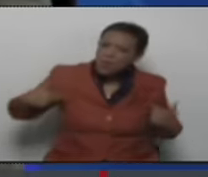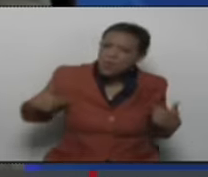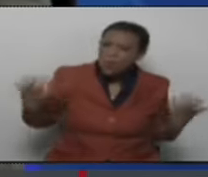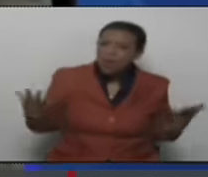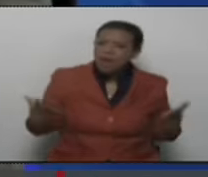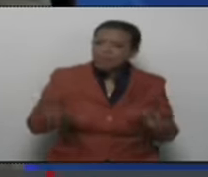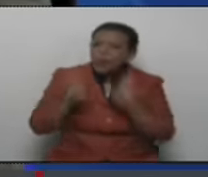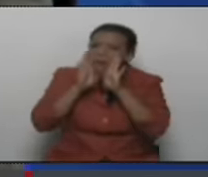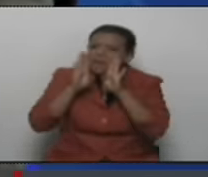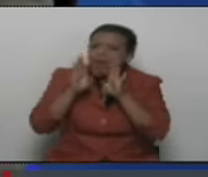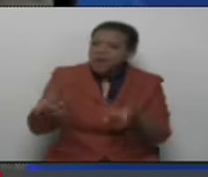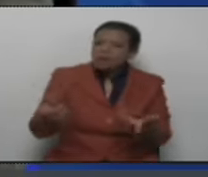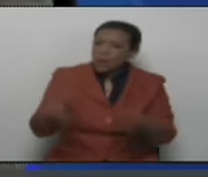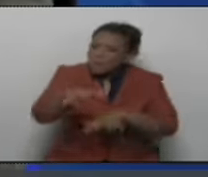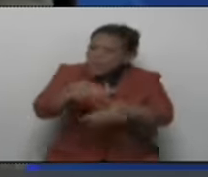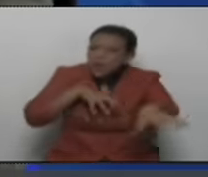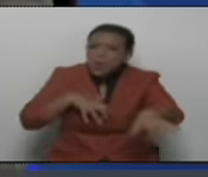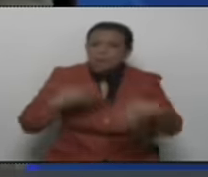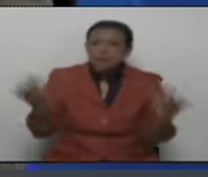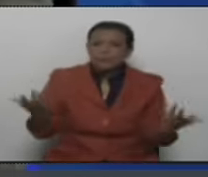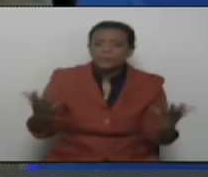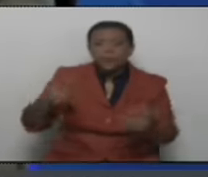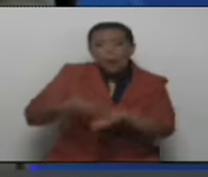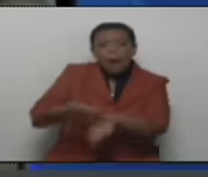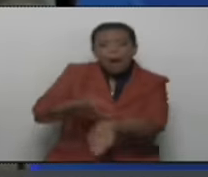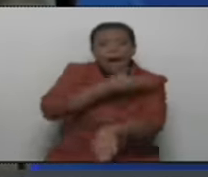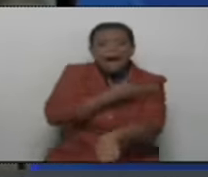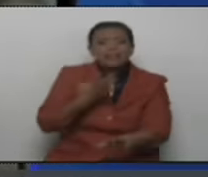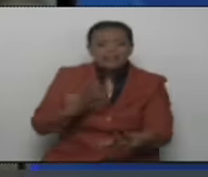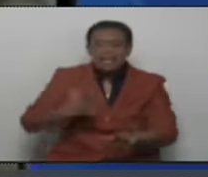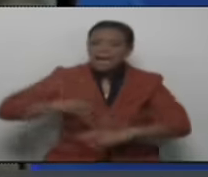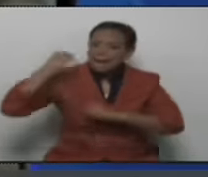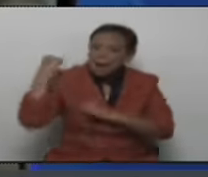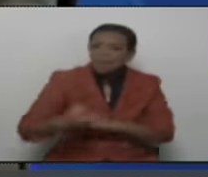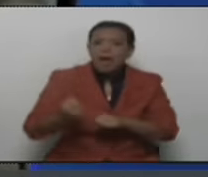y confesos, la mayoría de ellos con antecedentes penales graves.